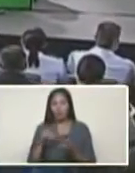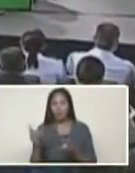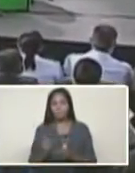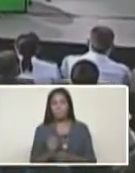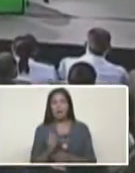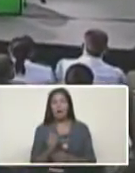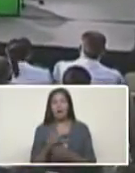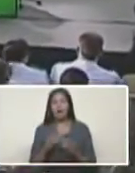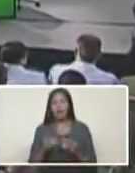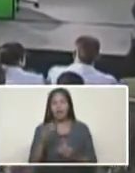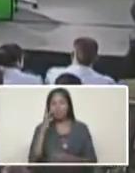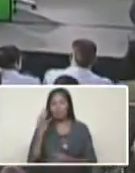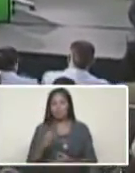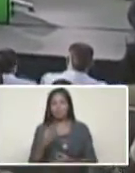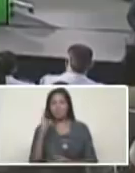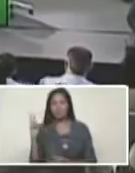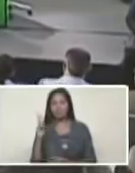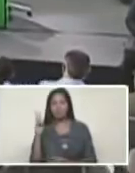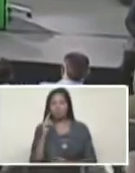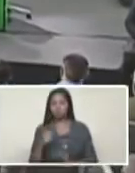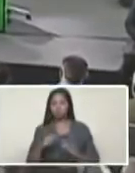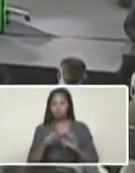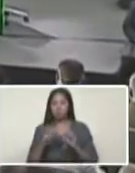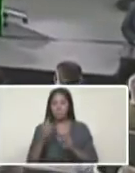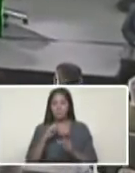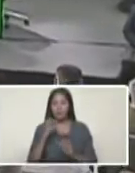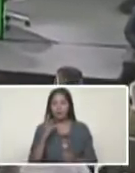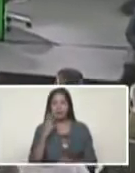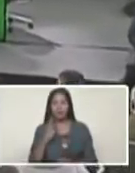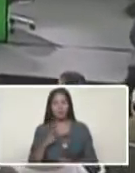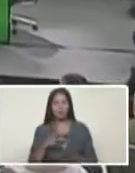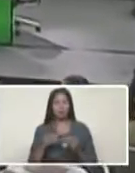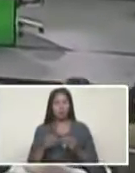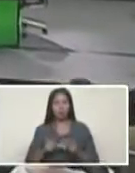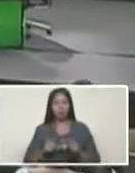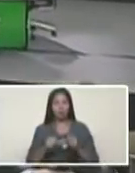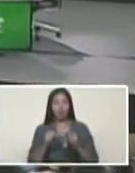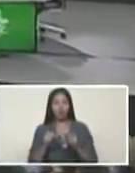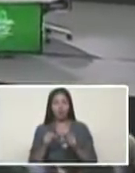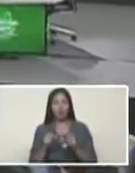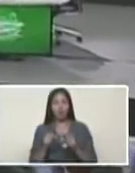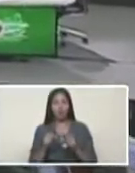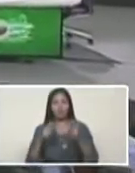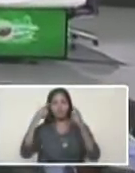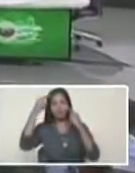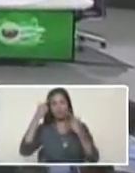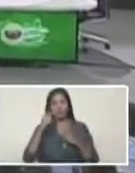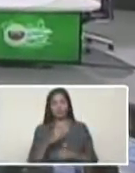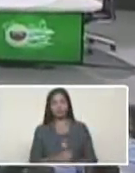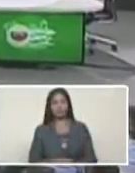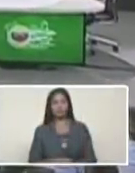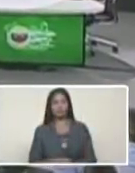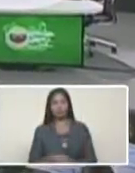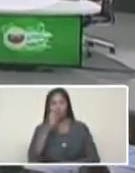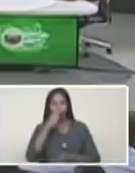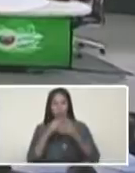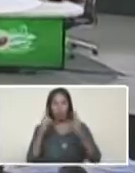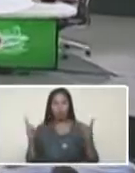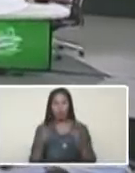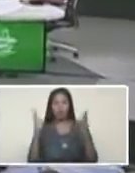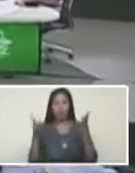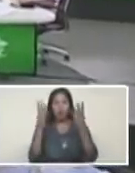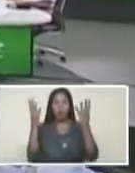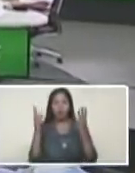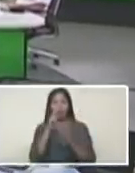verdad de Venezuela, siguiendo el ejemplo y legado del comandante Chávez y de aló presidente. Honor y gloria a Hugo Chávez en